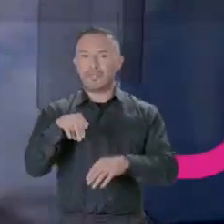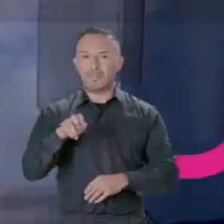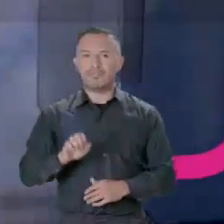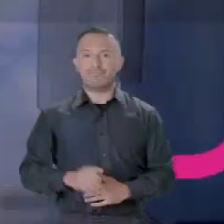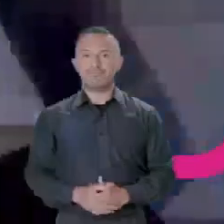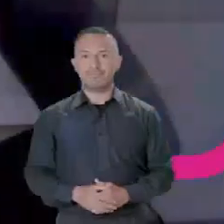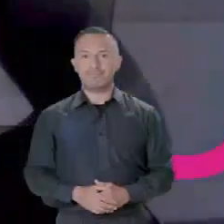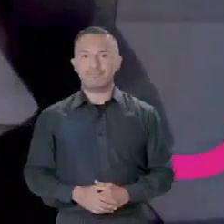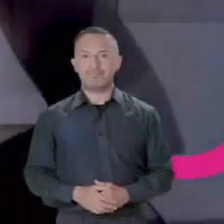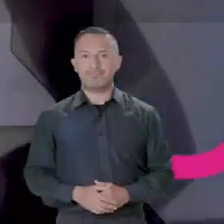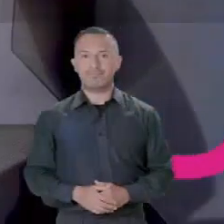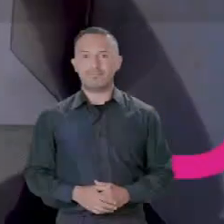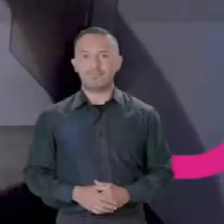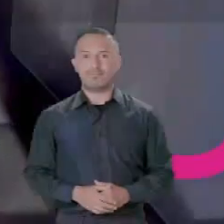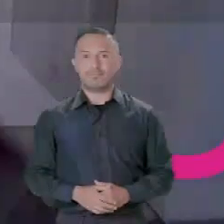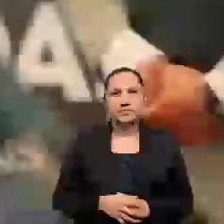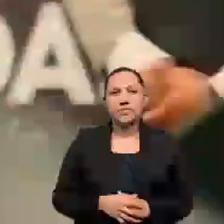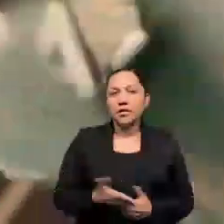vale. INE.